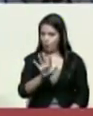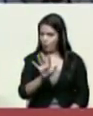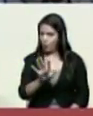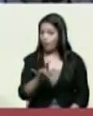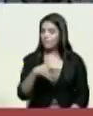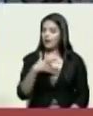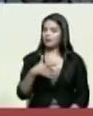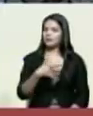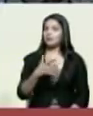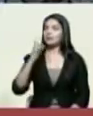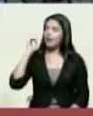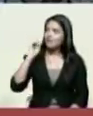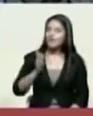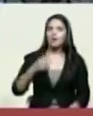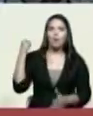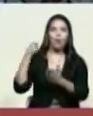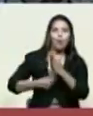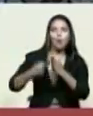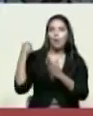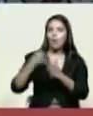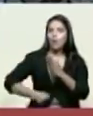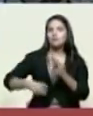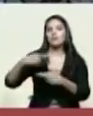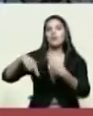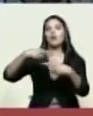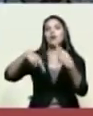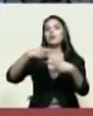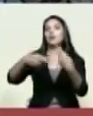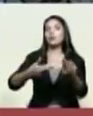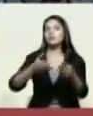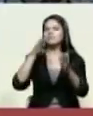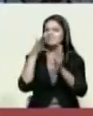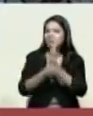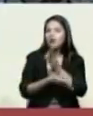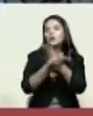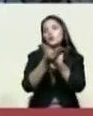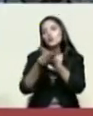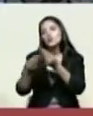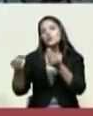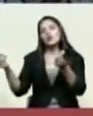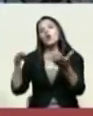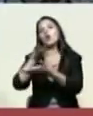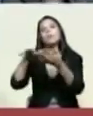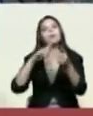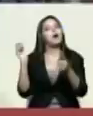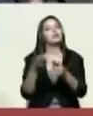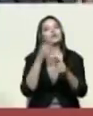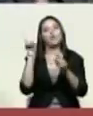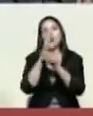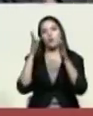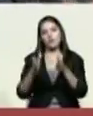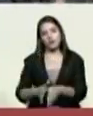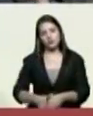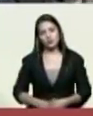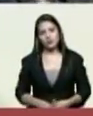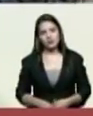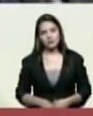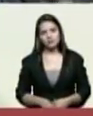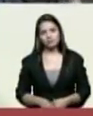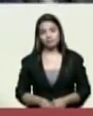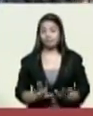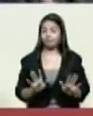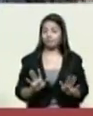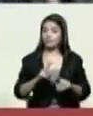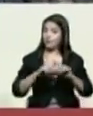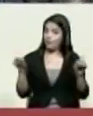para sentirse que debemos luchar por la revolución para que le resuelva los problemas a todos los venezolanos. Es una